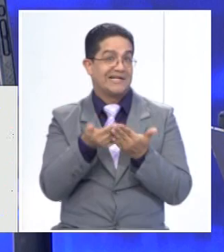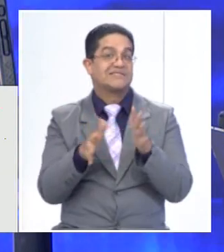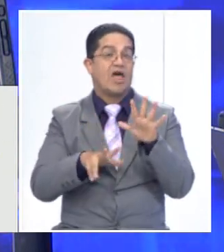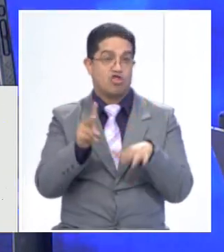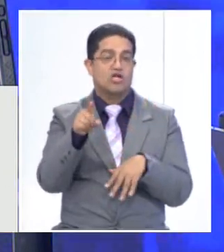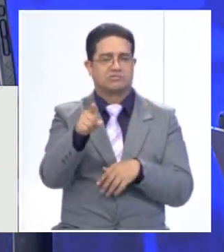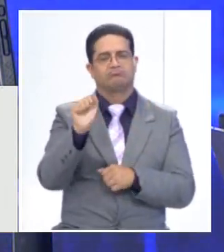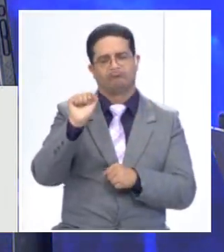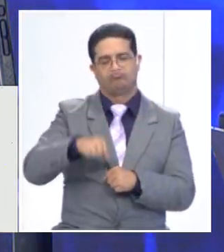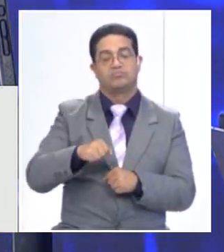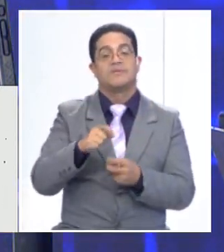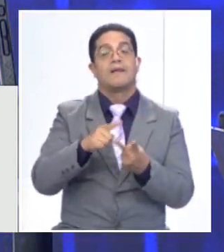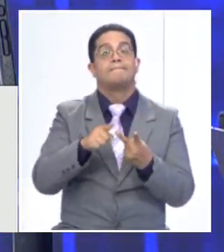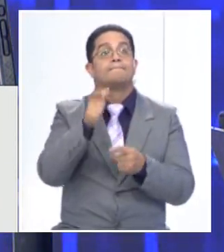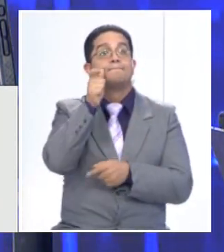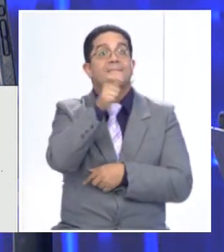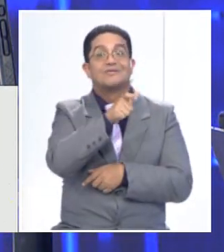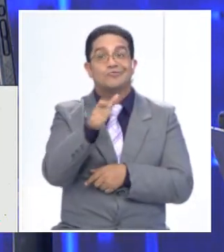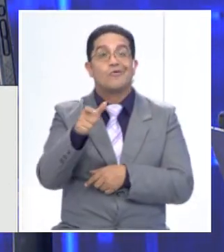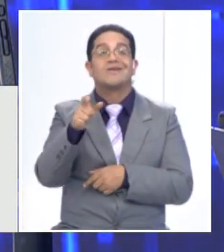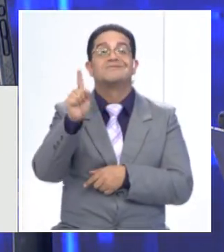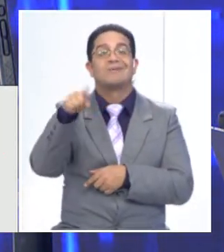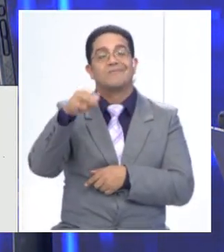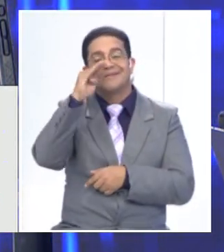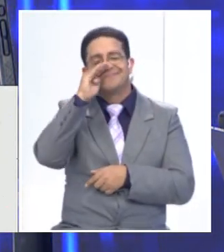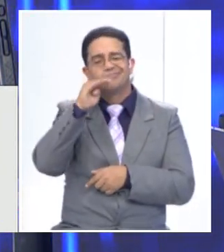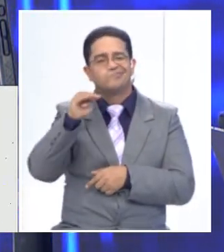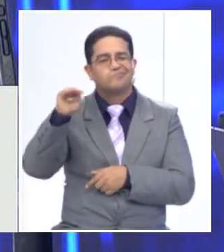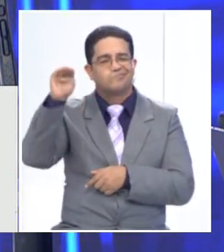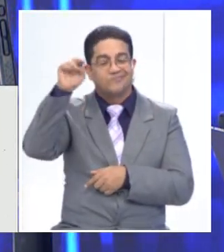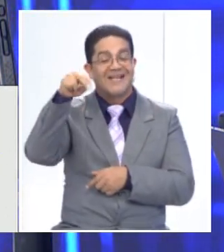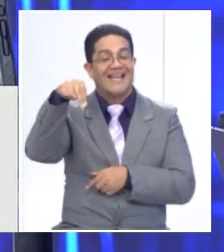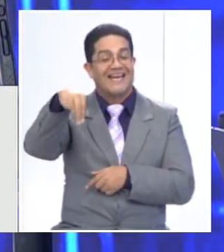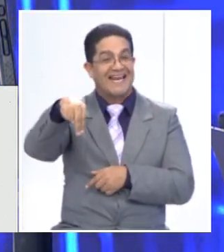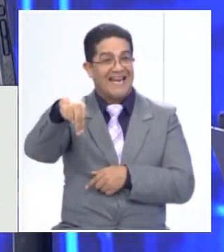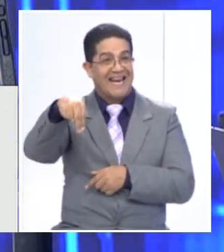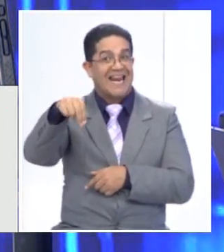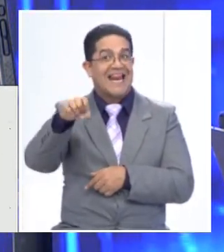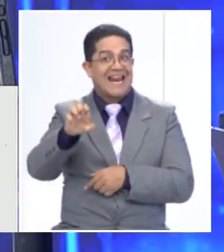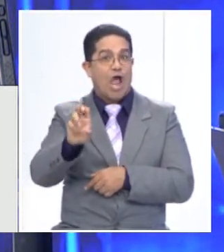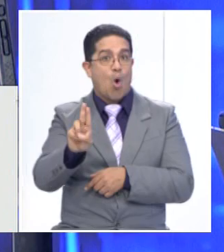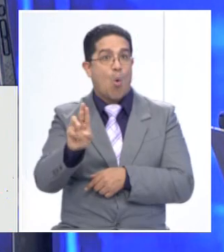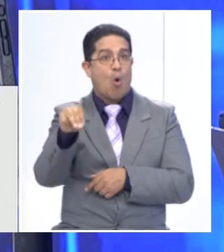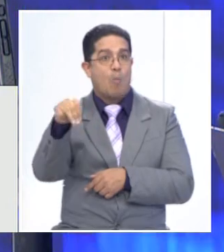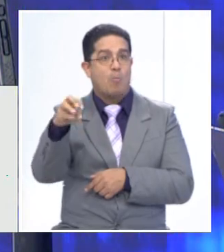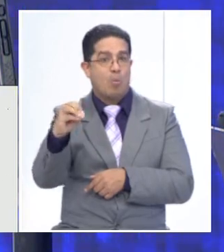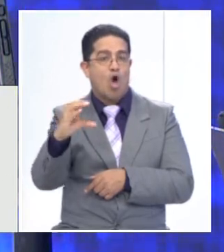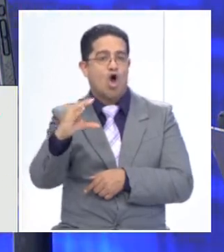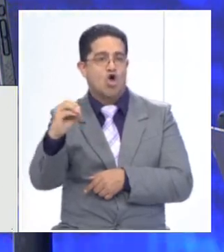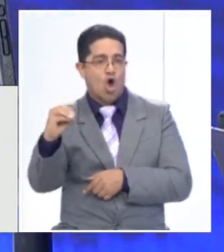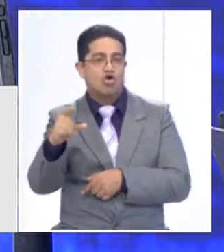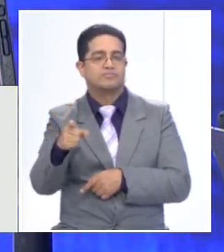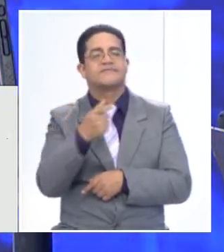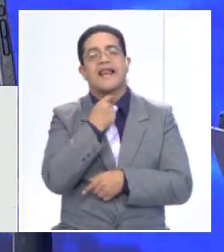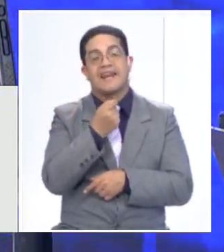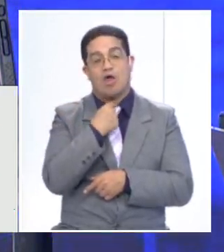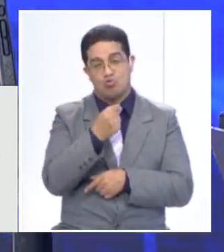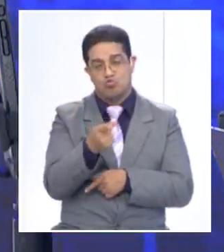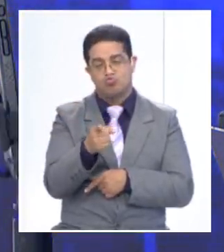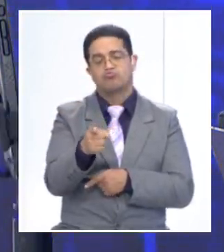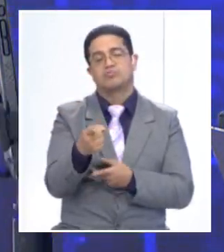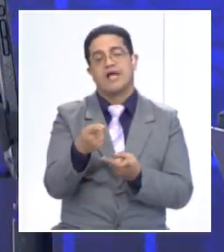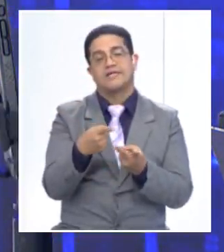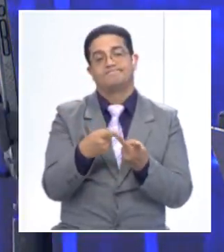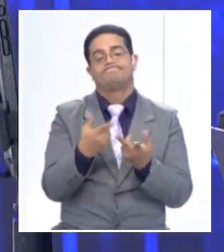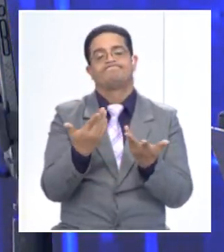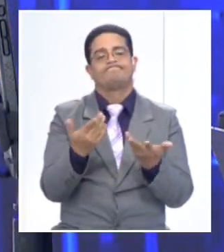los pacientes en edades extremas, siempre decimos que el neumococo, por ejemplo, le gustan las edades extremas. Entonces,